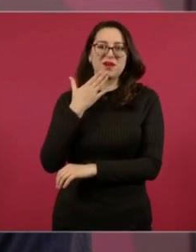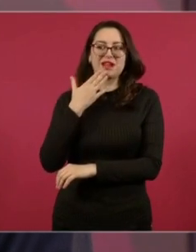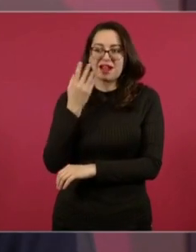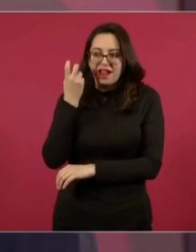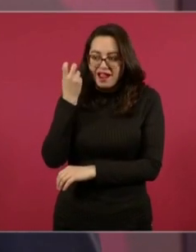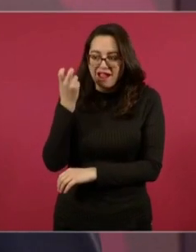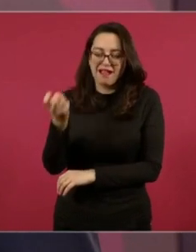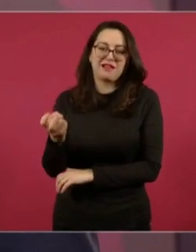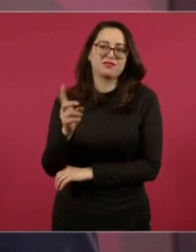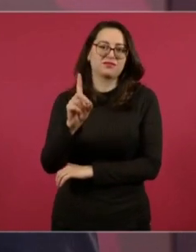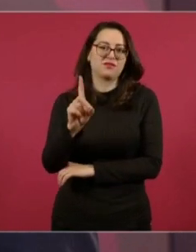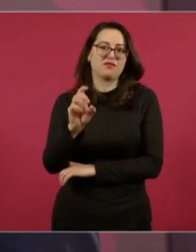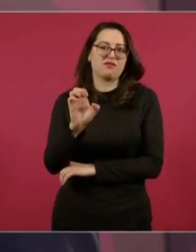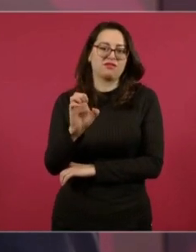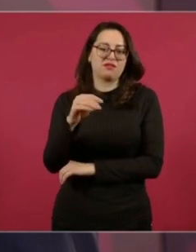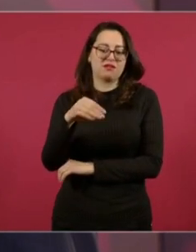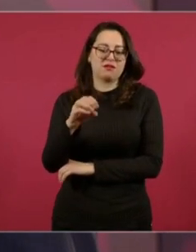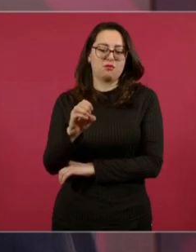del gobierno,